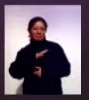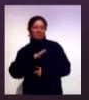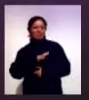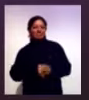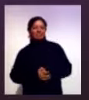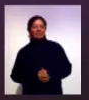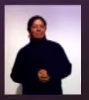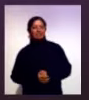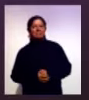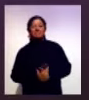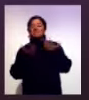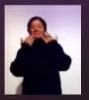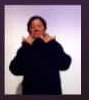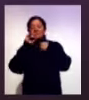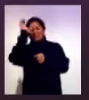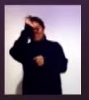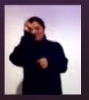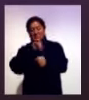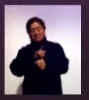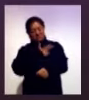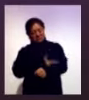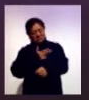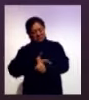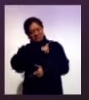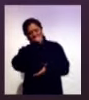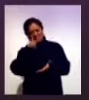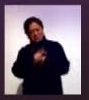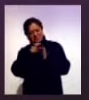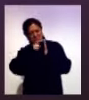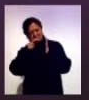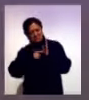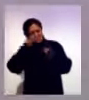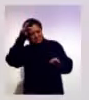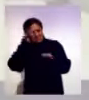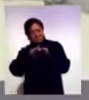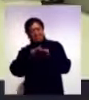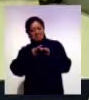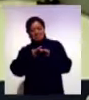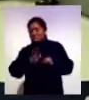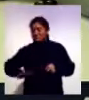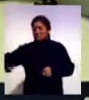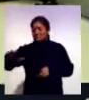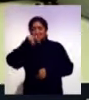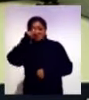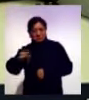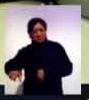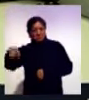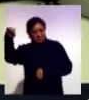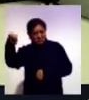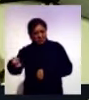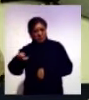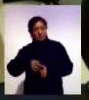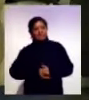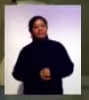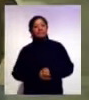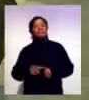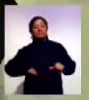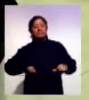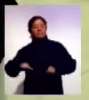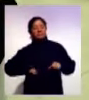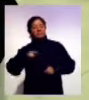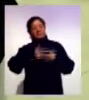Y no hay una cultura de legalidad, de cumplimiento de las normas en la sociedad misma. Durante su visita, como parte de las actividades de la